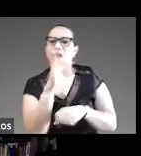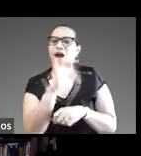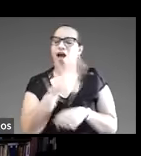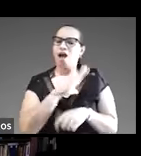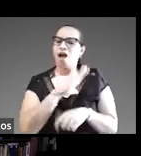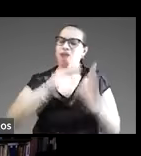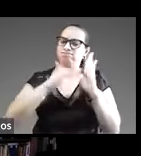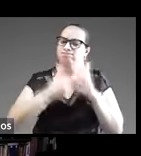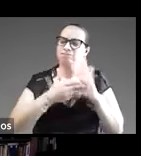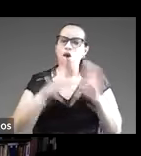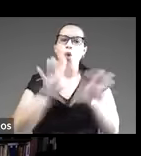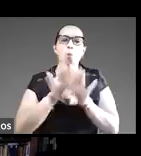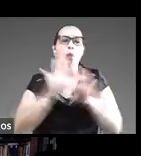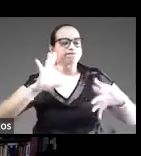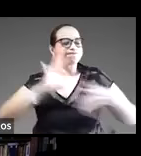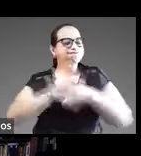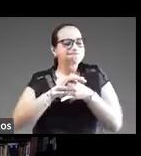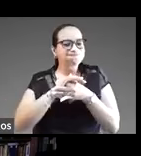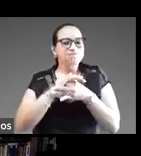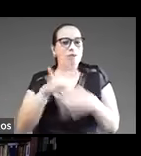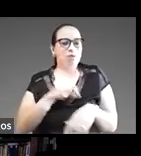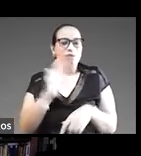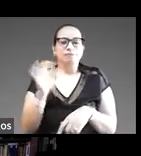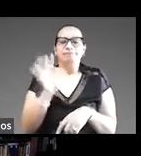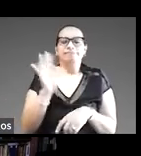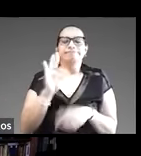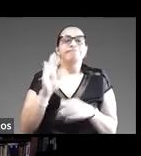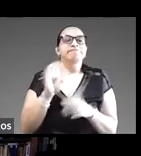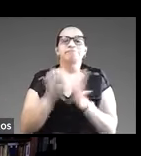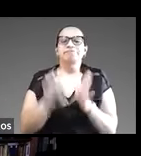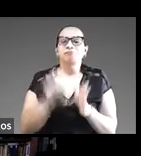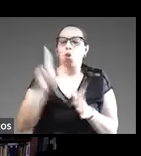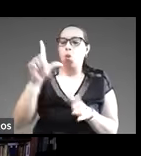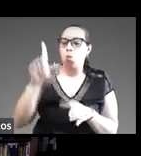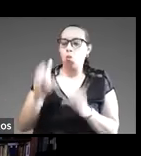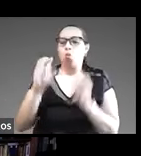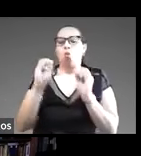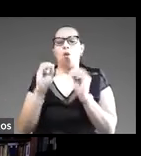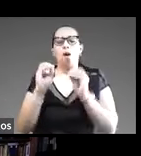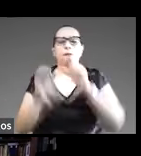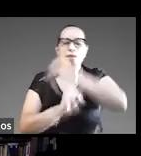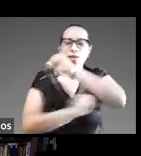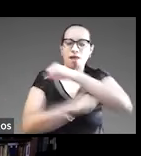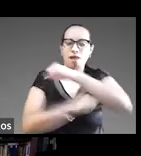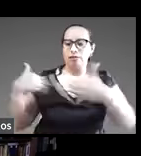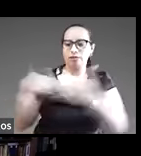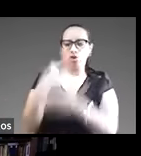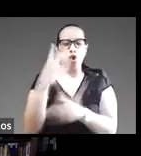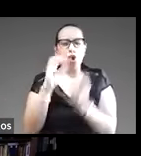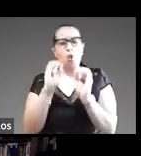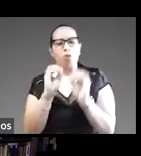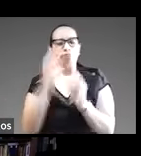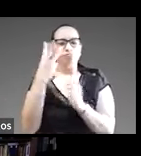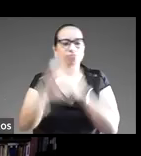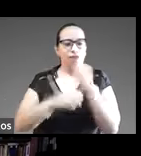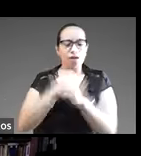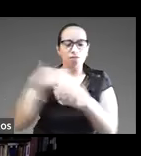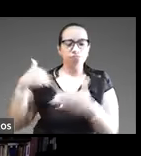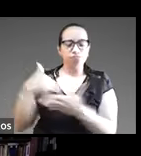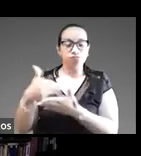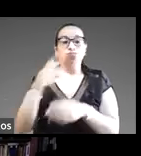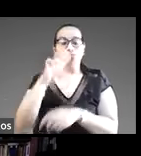adaptativo, seguramente como ha pasado con Lunes o con los pilares, en estos 2 o 3 años bastante